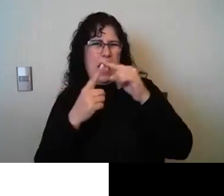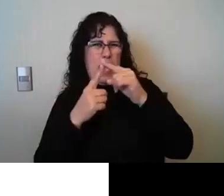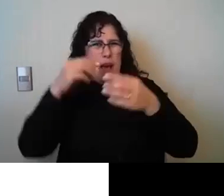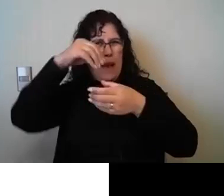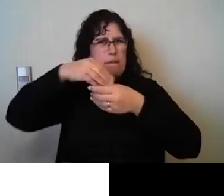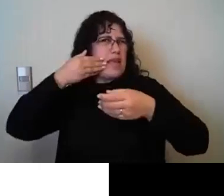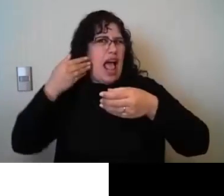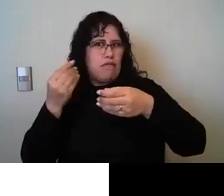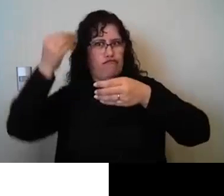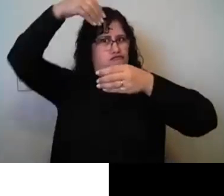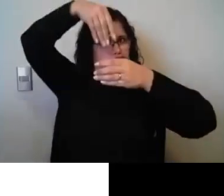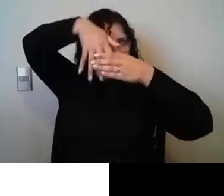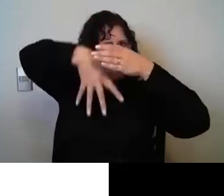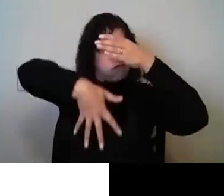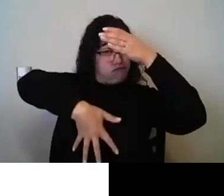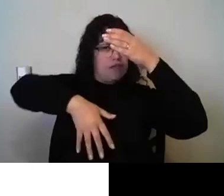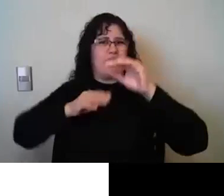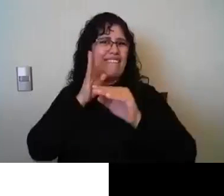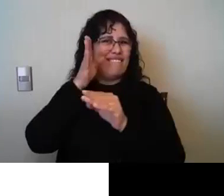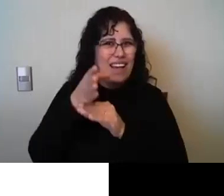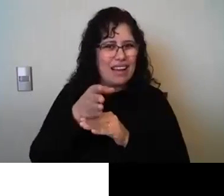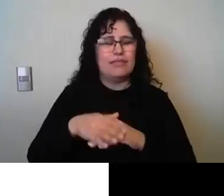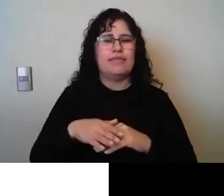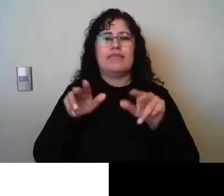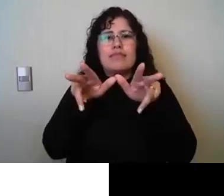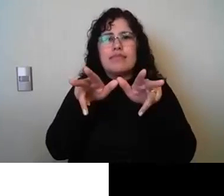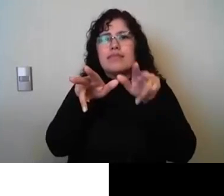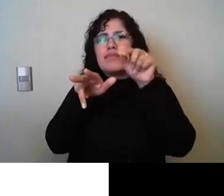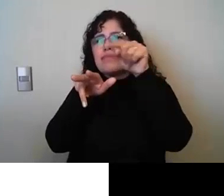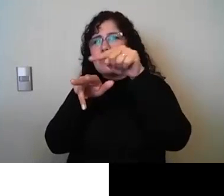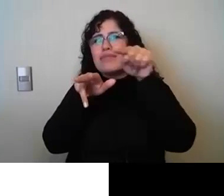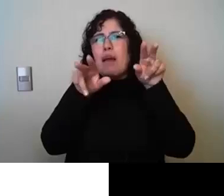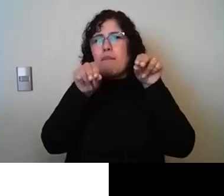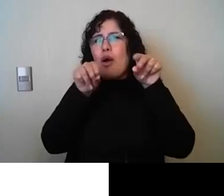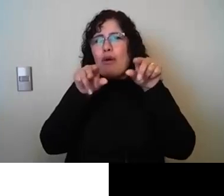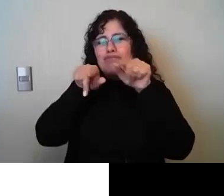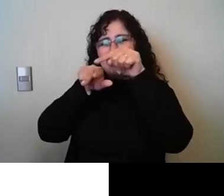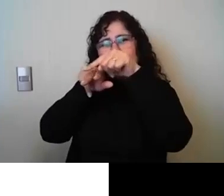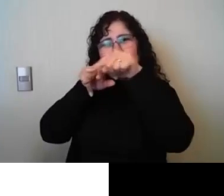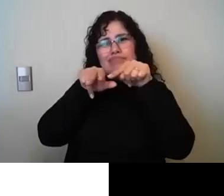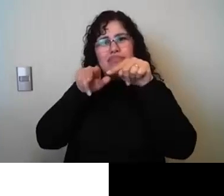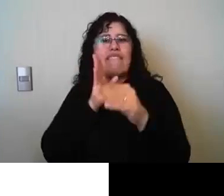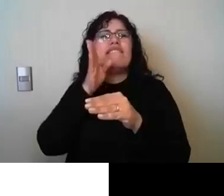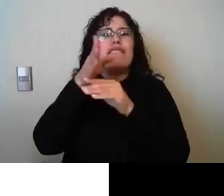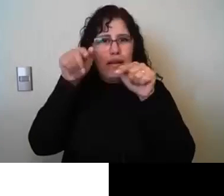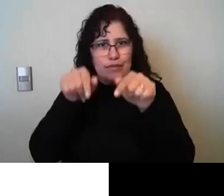médula espinal, forma parte de la sustancia gris de la médula espinal.